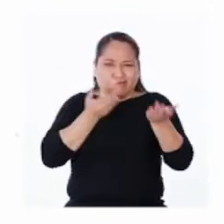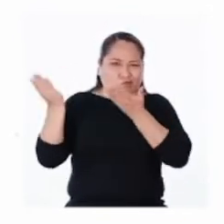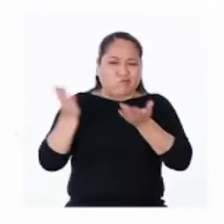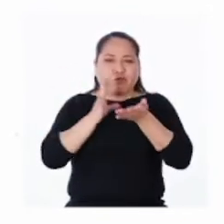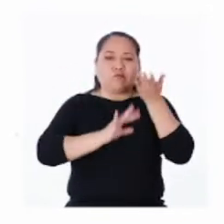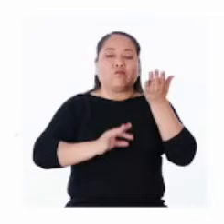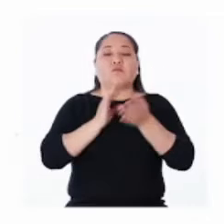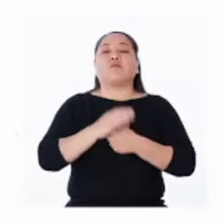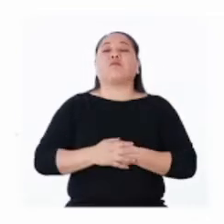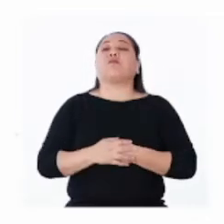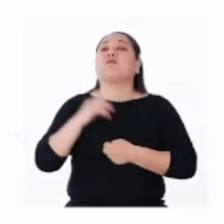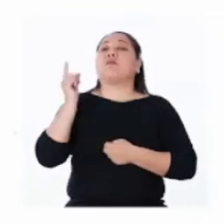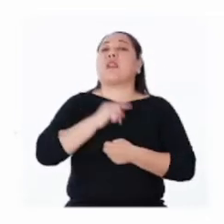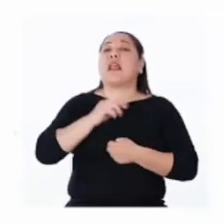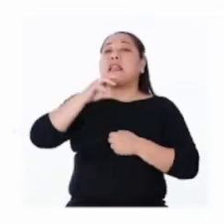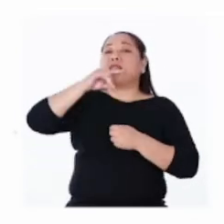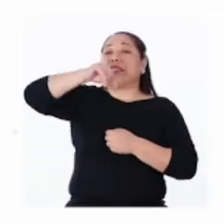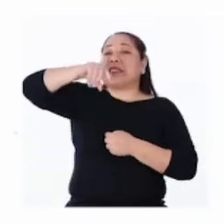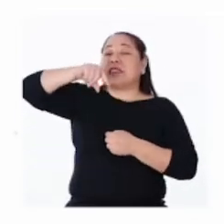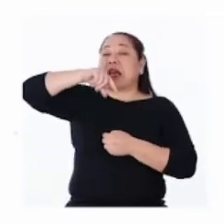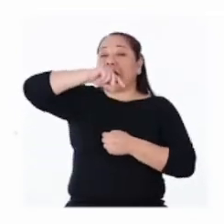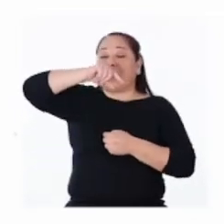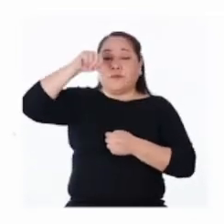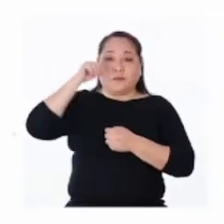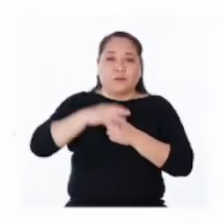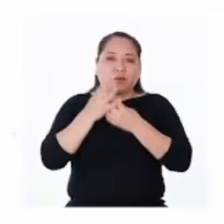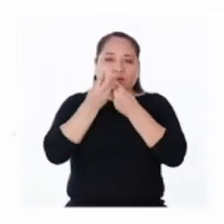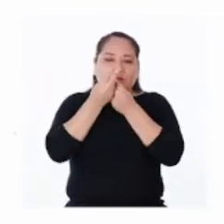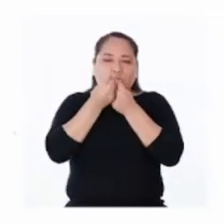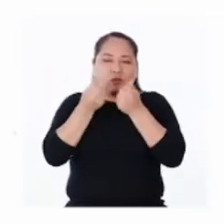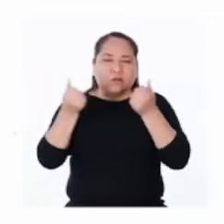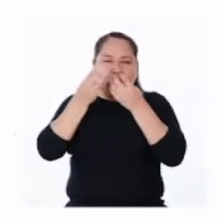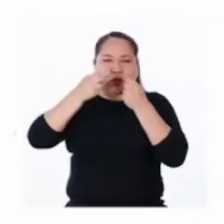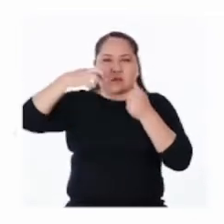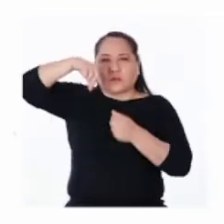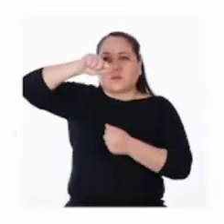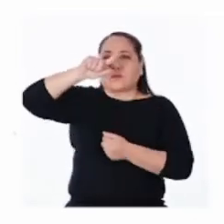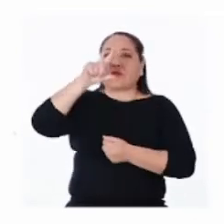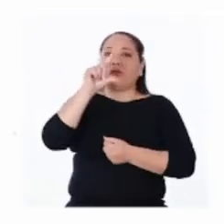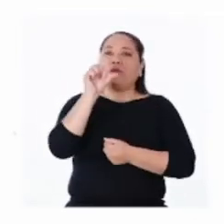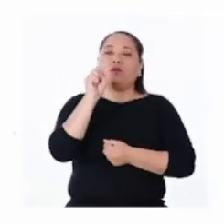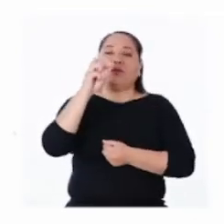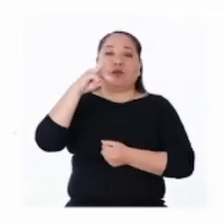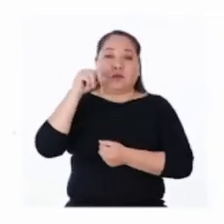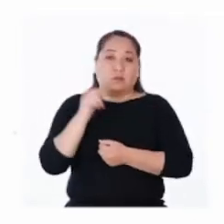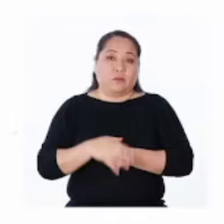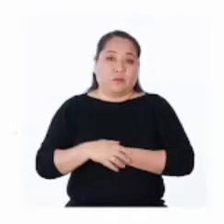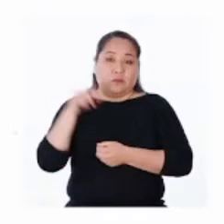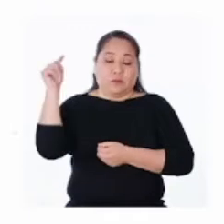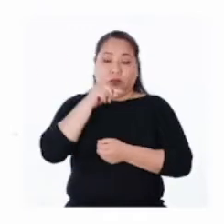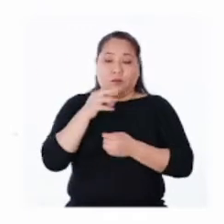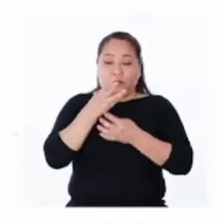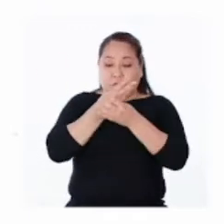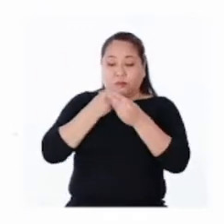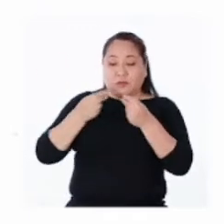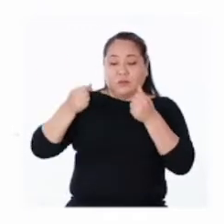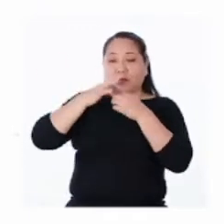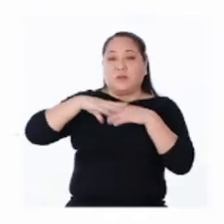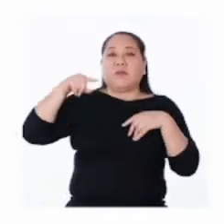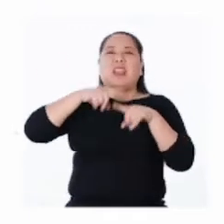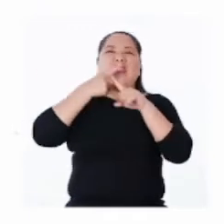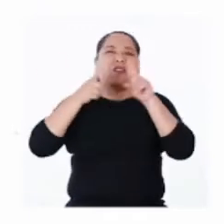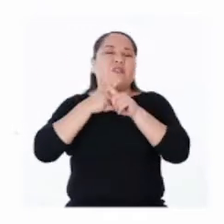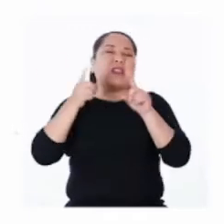transportadas por la sangre. Las sales se disuelven en el plasma como iones inorgánicos. Los iones